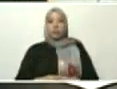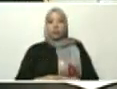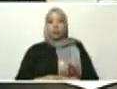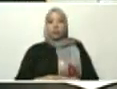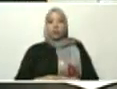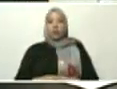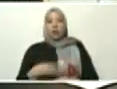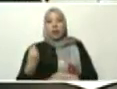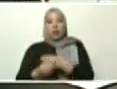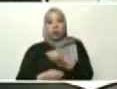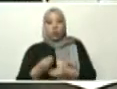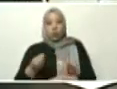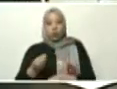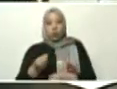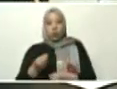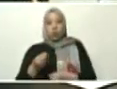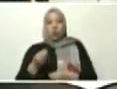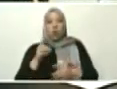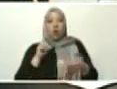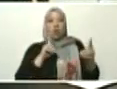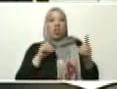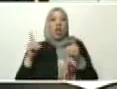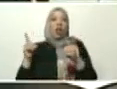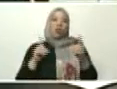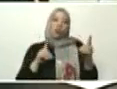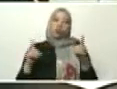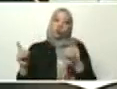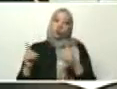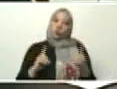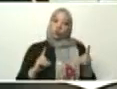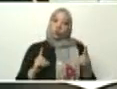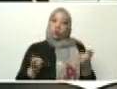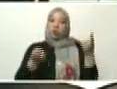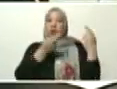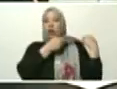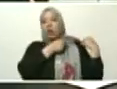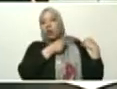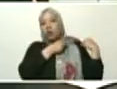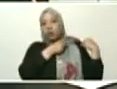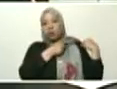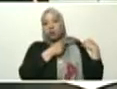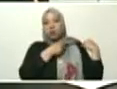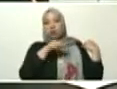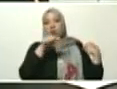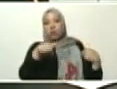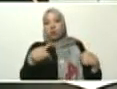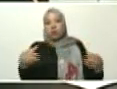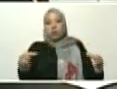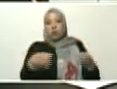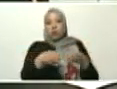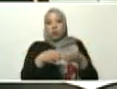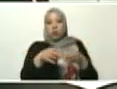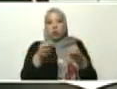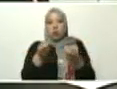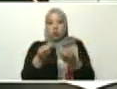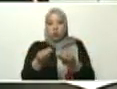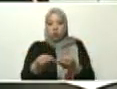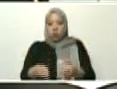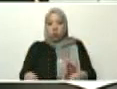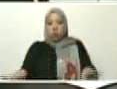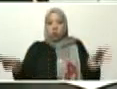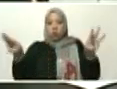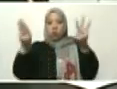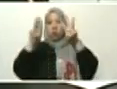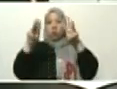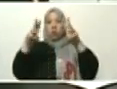sostuvo una conversación con el director ejecutivo de la Agencia de la ONU para los